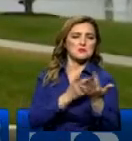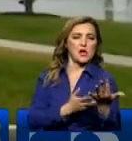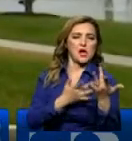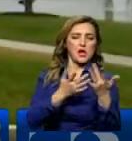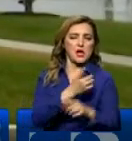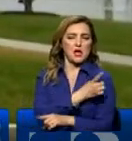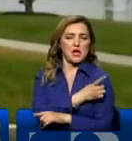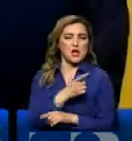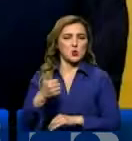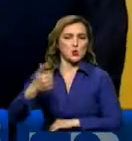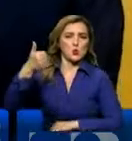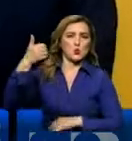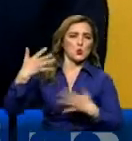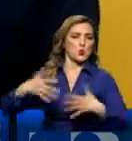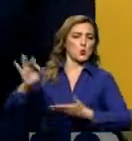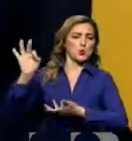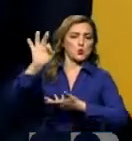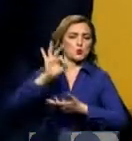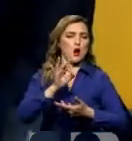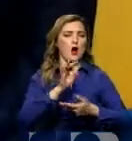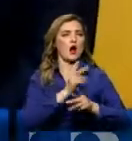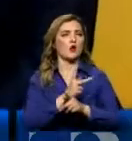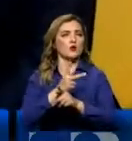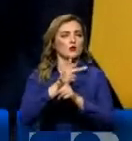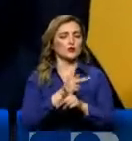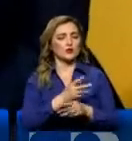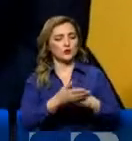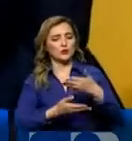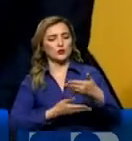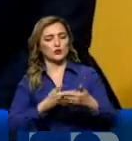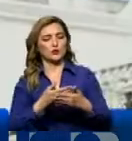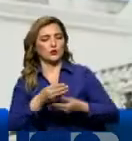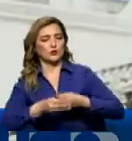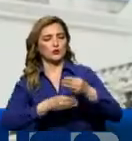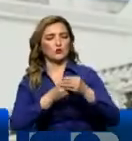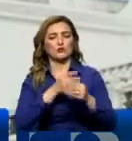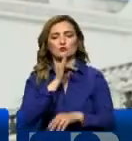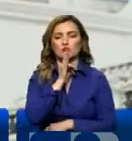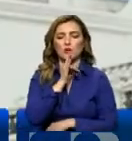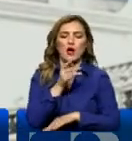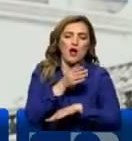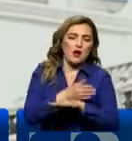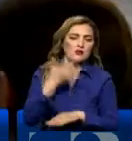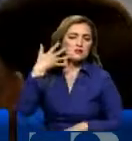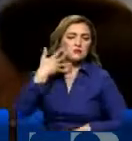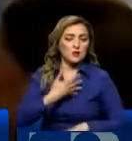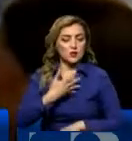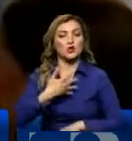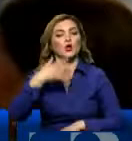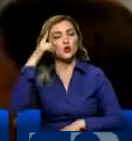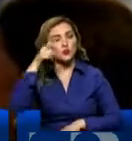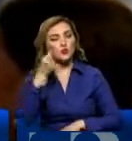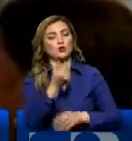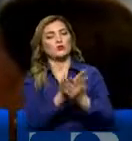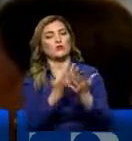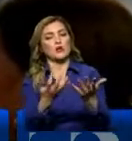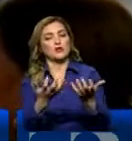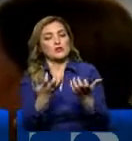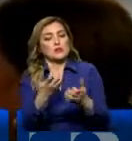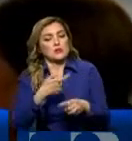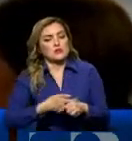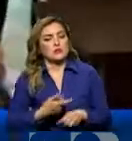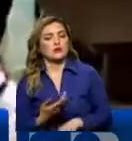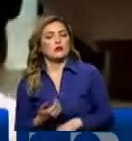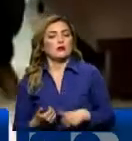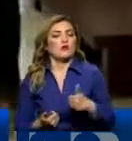nivel de representantes del Consejo de Comercio e Inversiones de Estados Unidos. Antes de esa fecha, el gobierno quiere tener propuestas concretas y